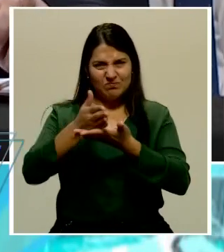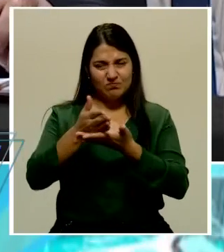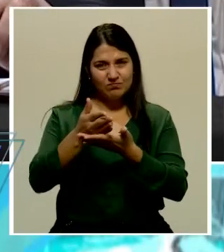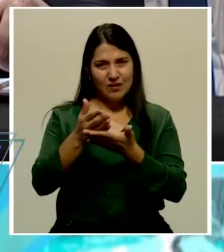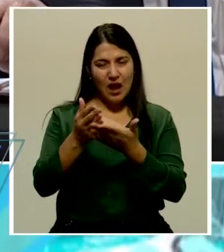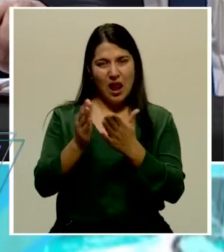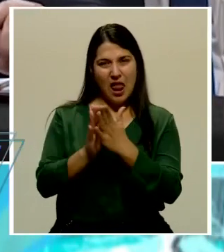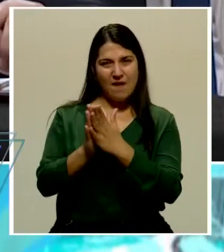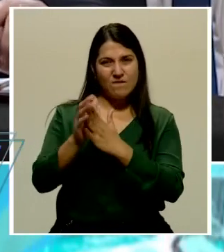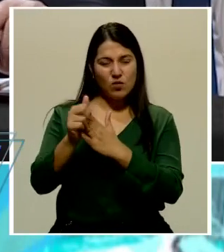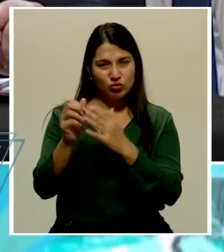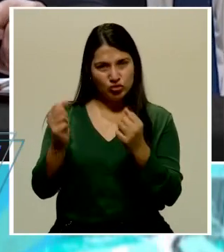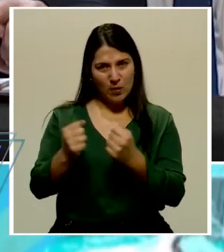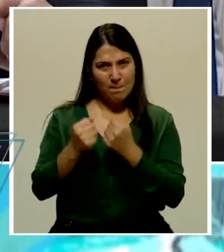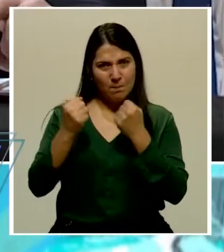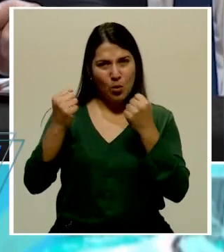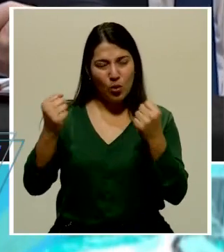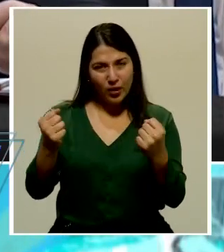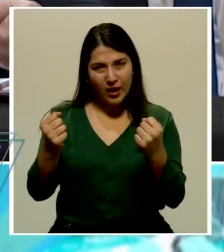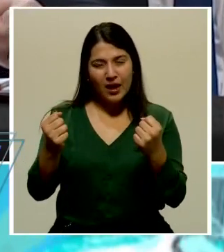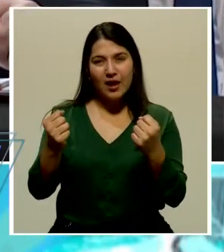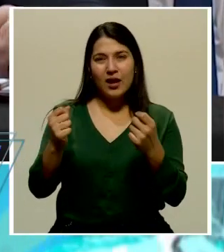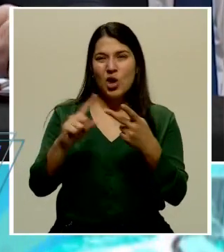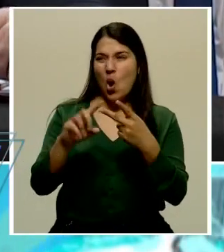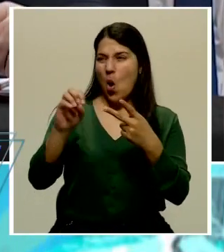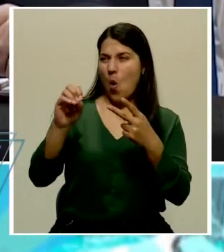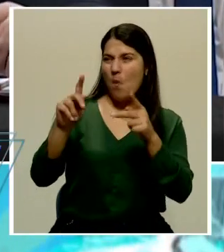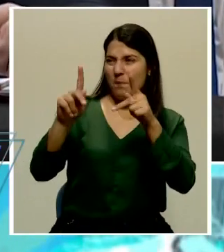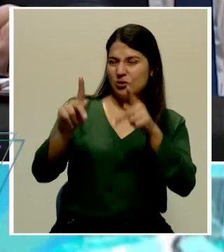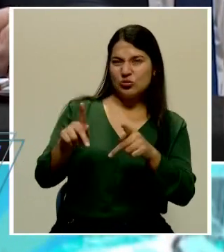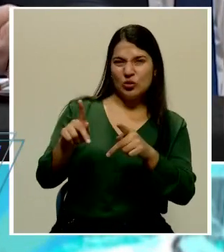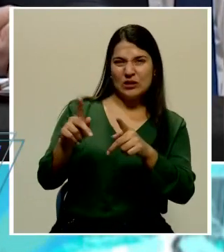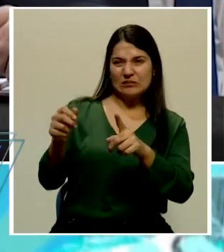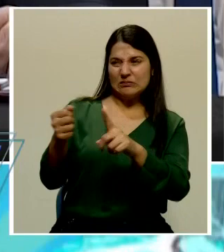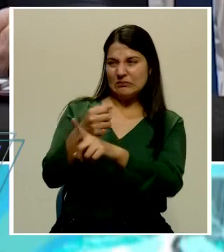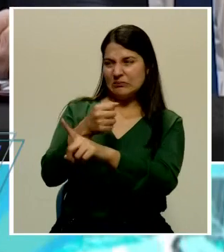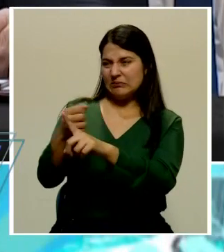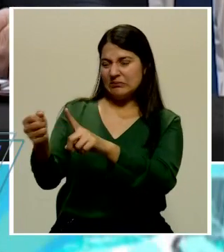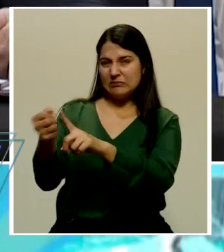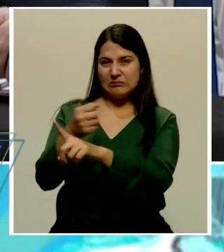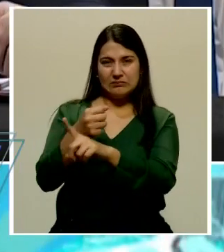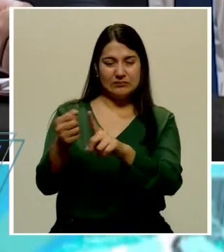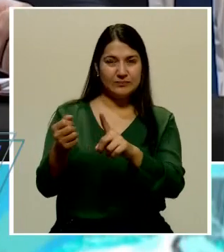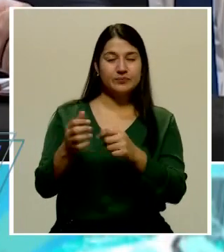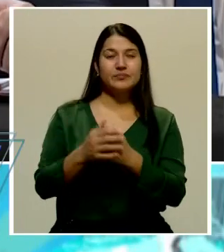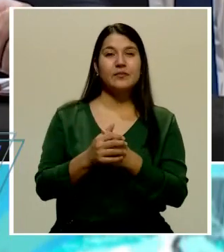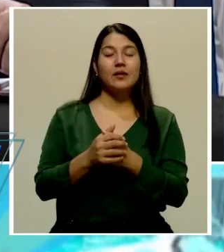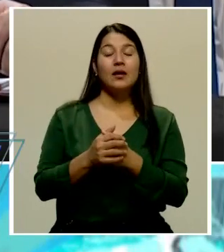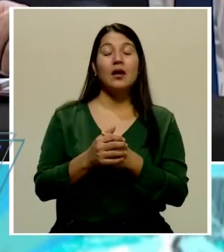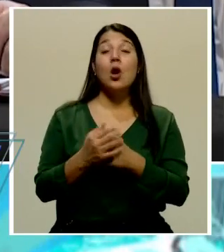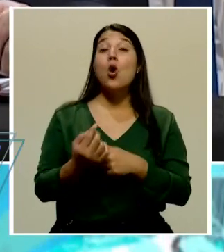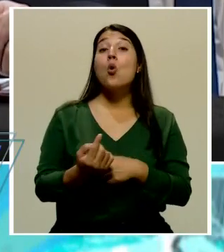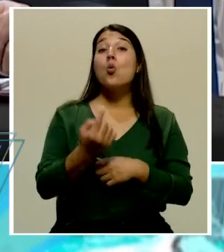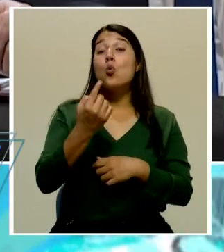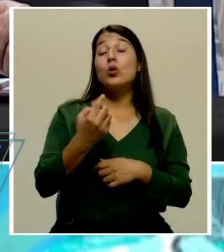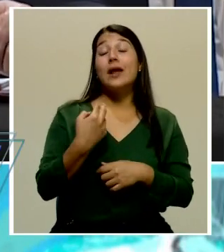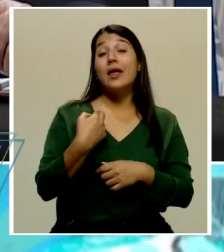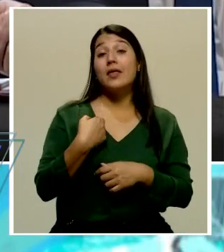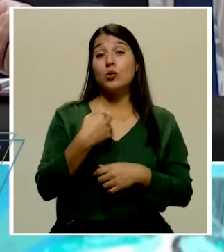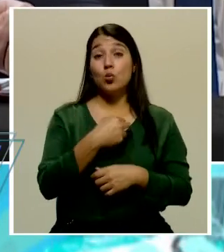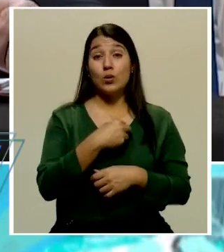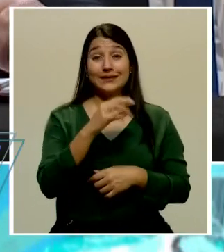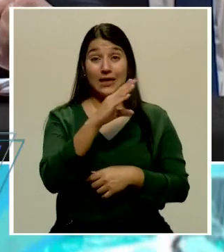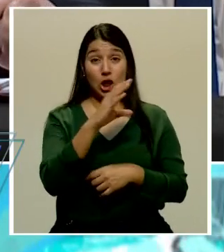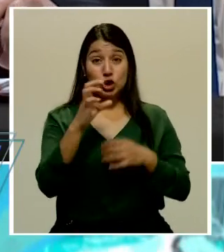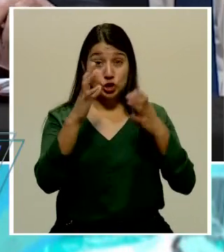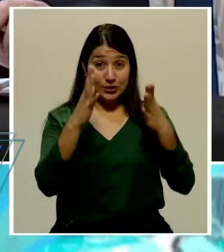exceso en el ejercicio del poder y de la fuerza. Una de nuestras